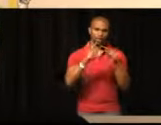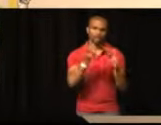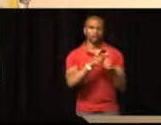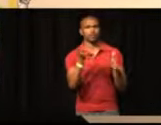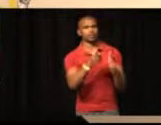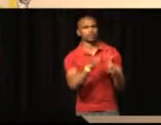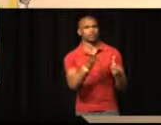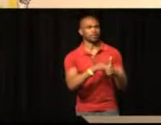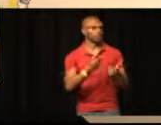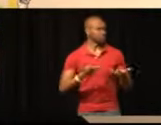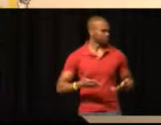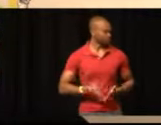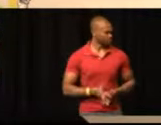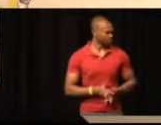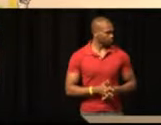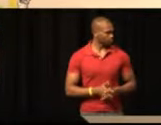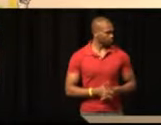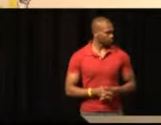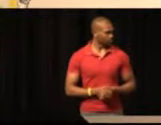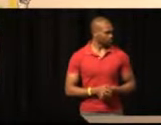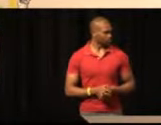primera.